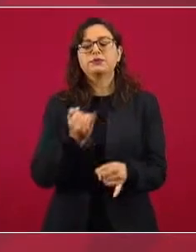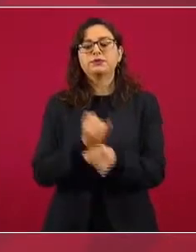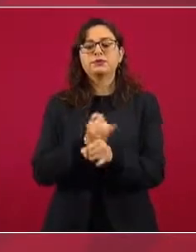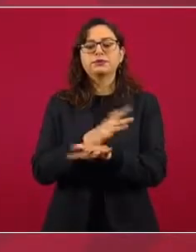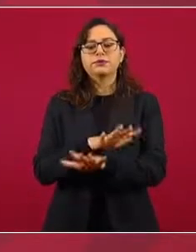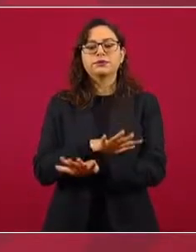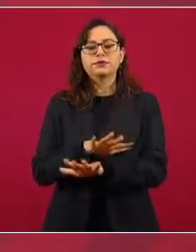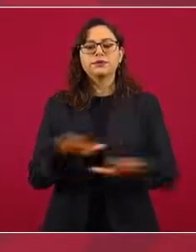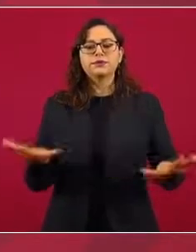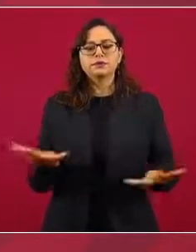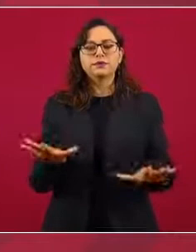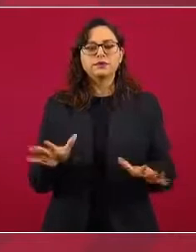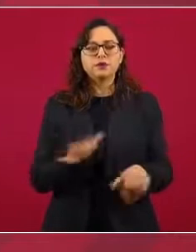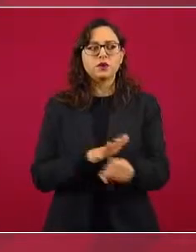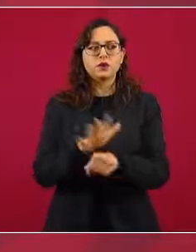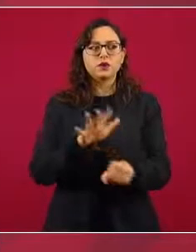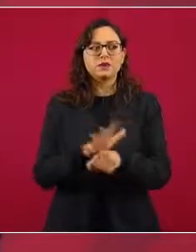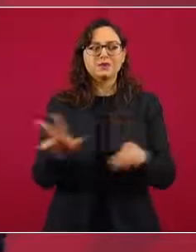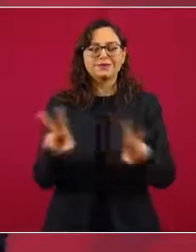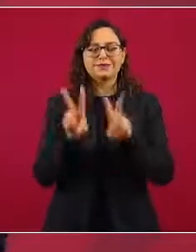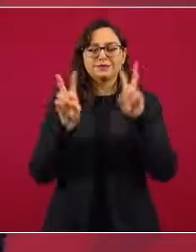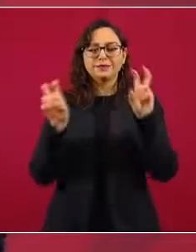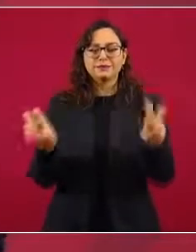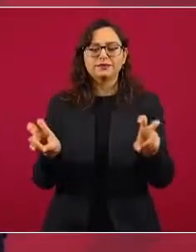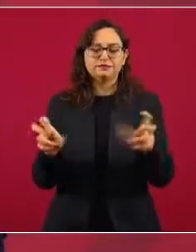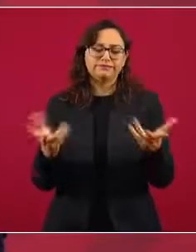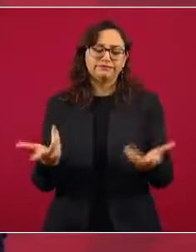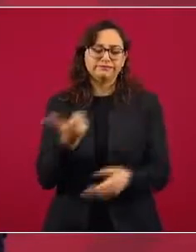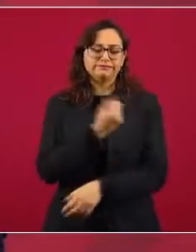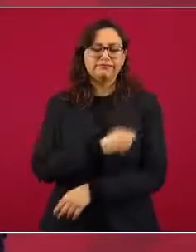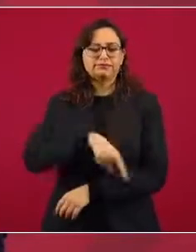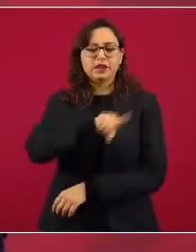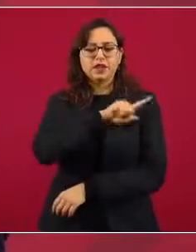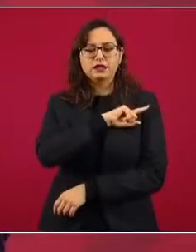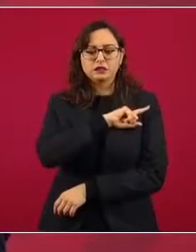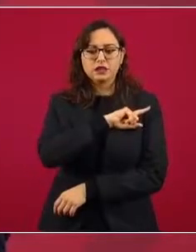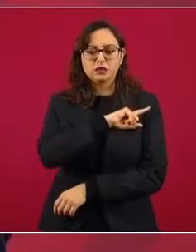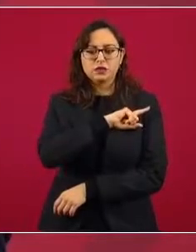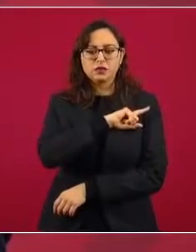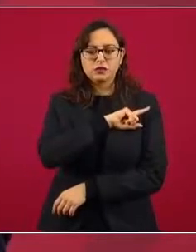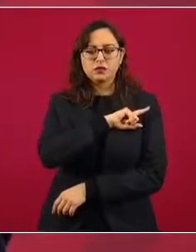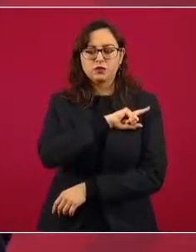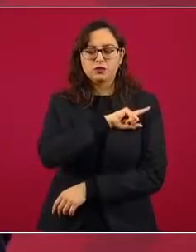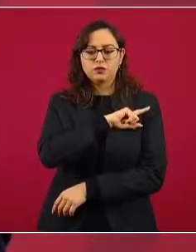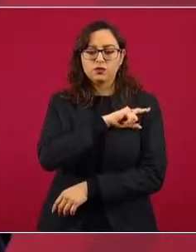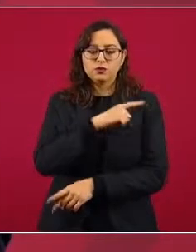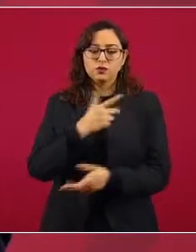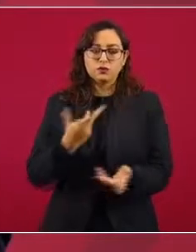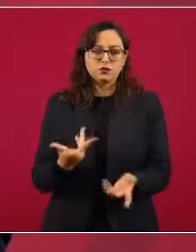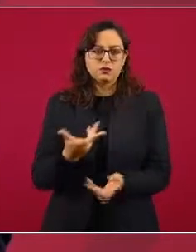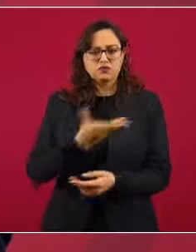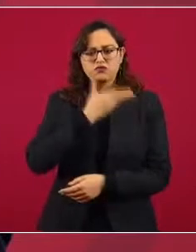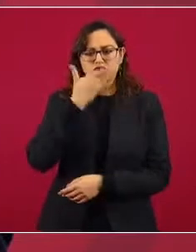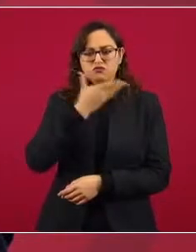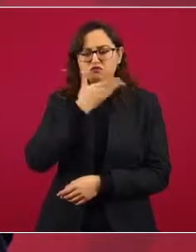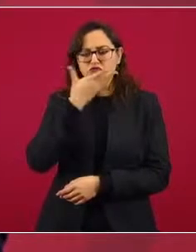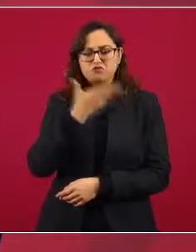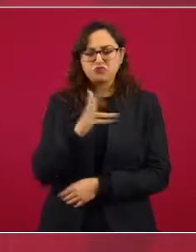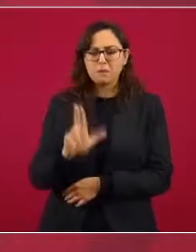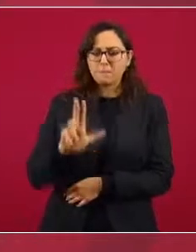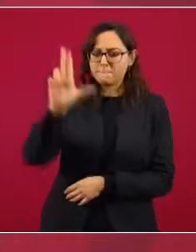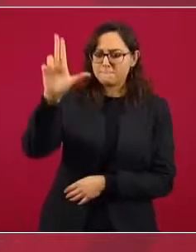informar sobre el pulso de la salud, en especial, como lo hacemos los